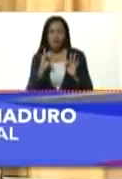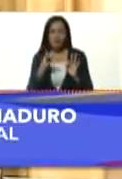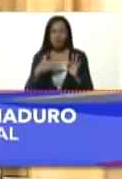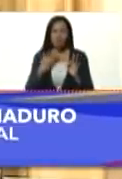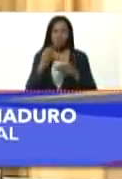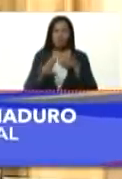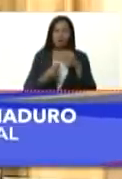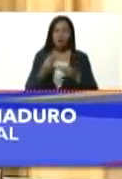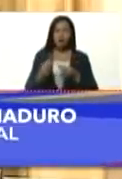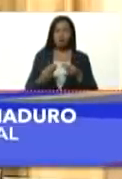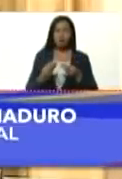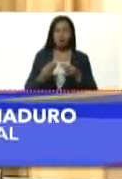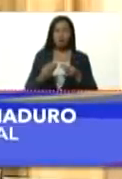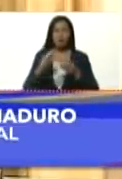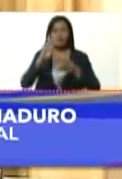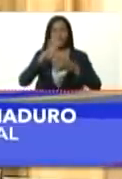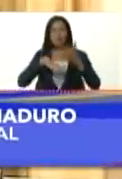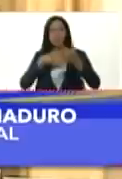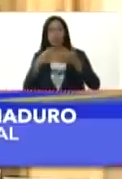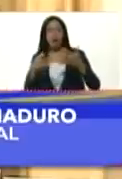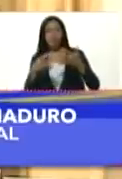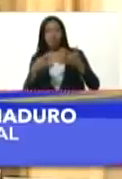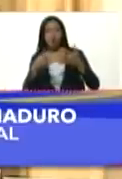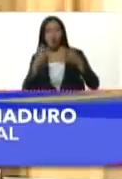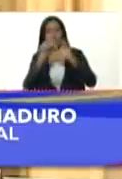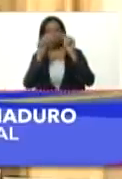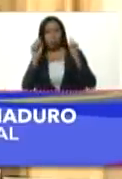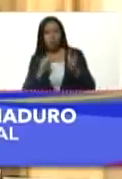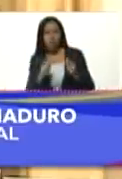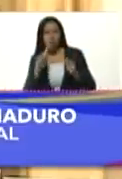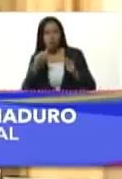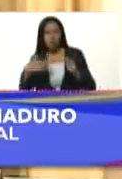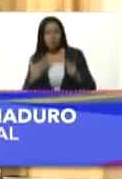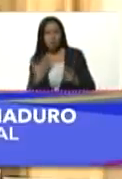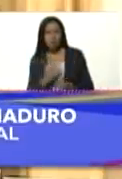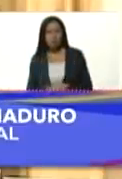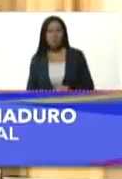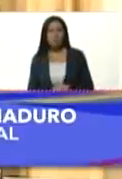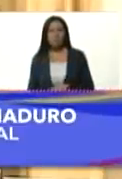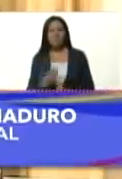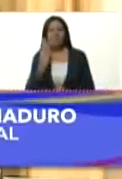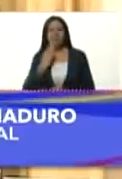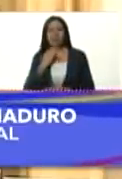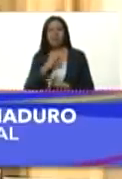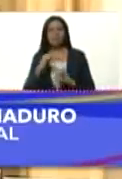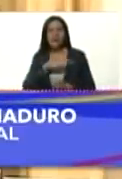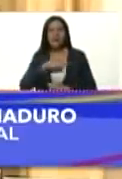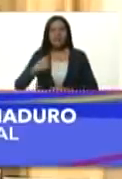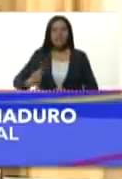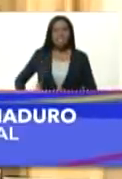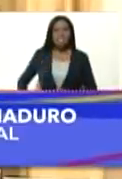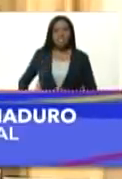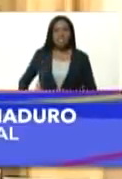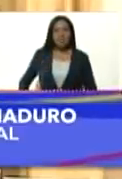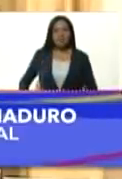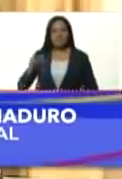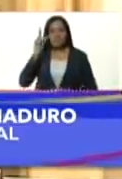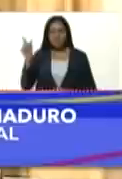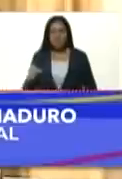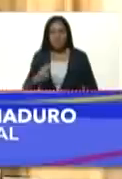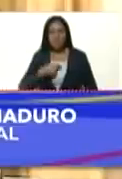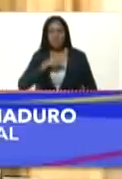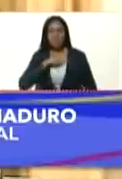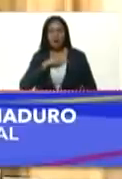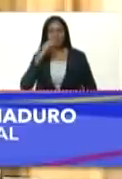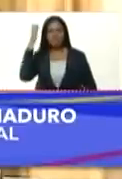hechos con modelos matemáticos en base a las experiencias de China, de Italia, de España, de